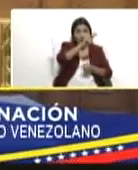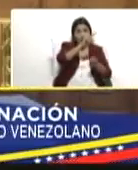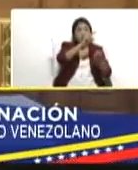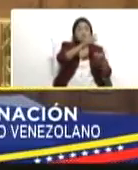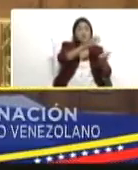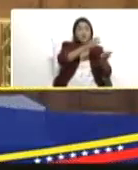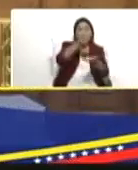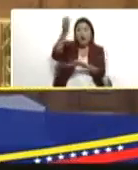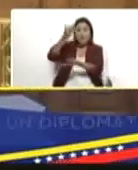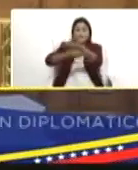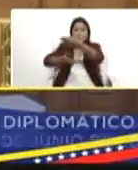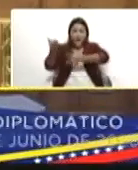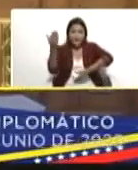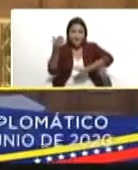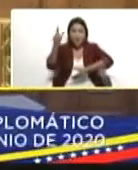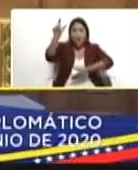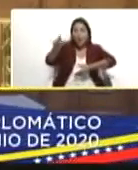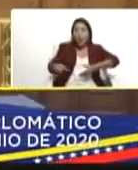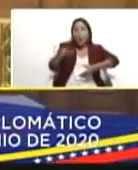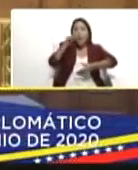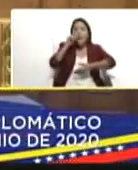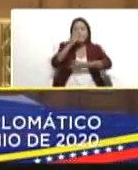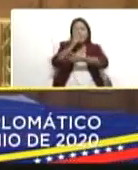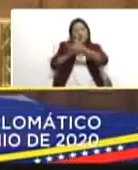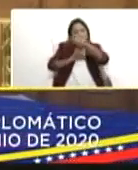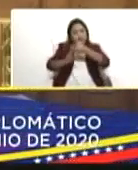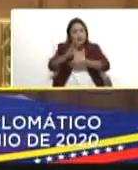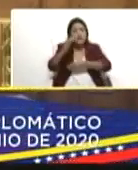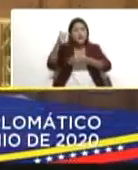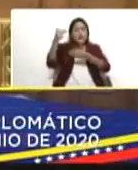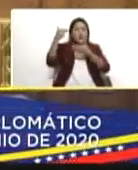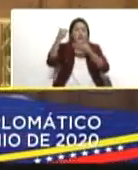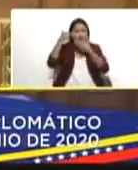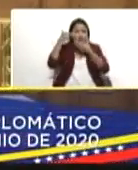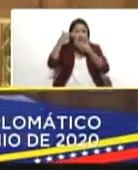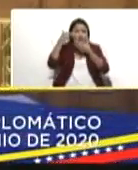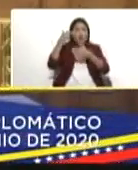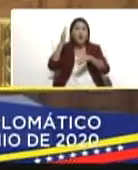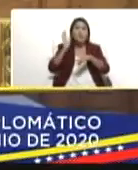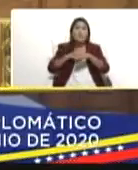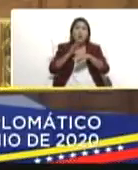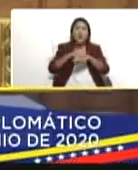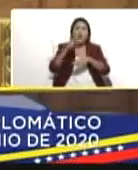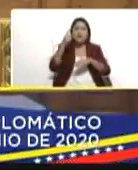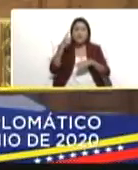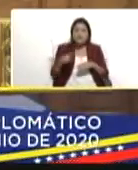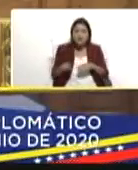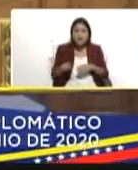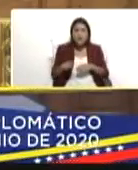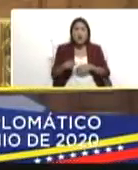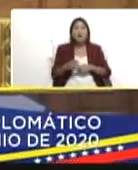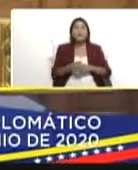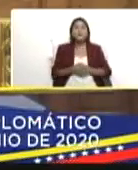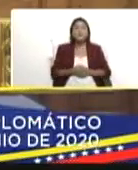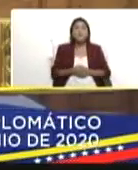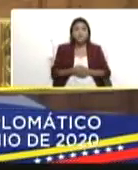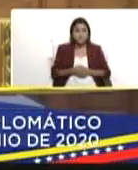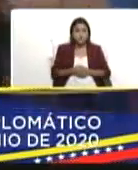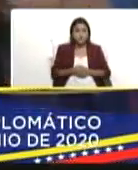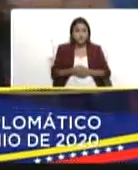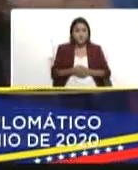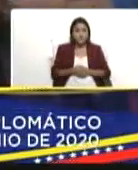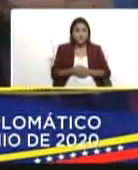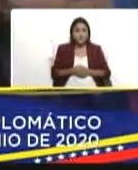un hombre inocente secuestrado por traer medicina gasolina por traer alimentos a